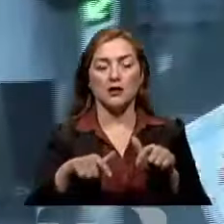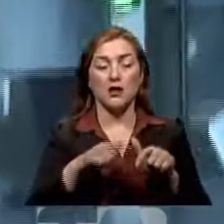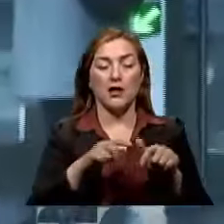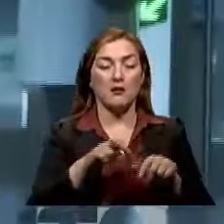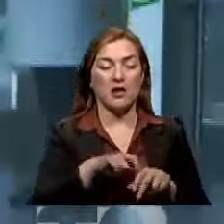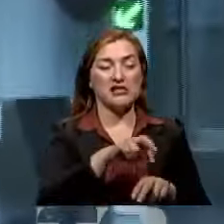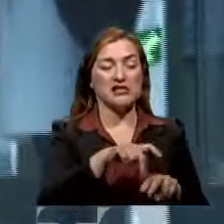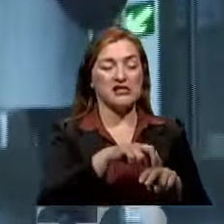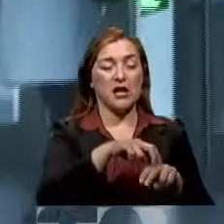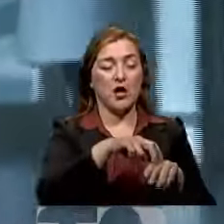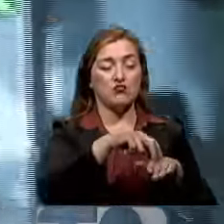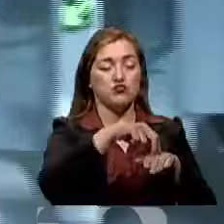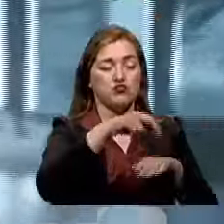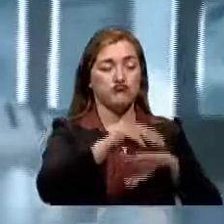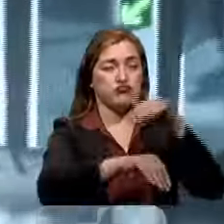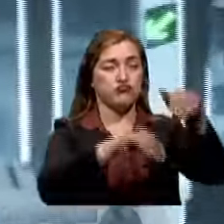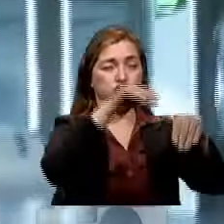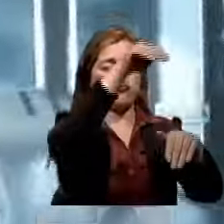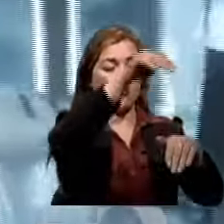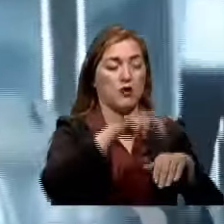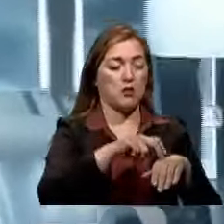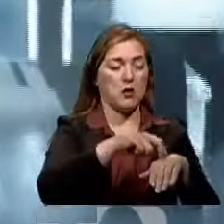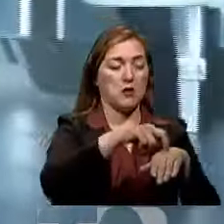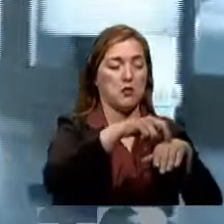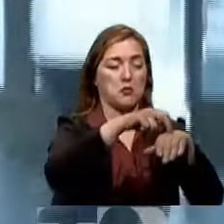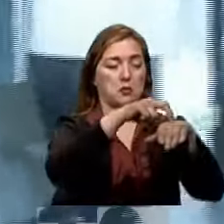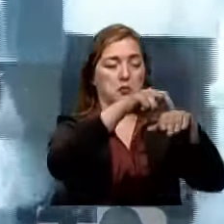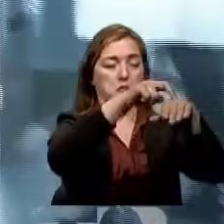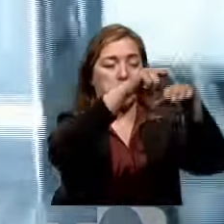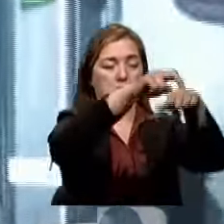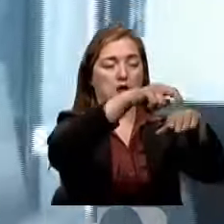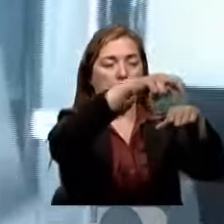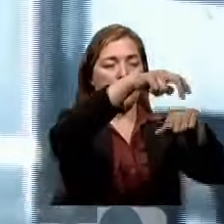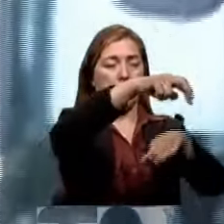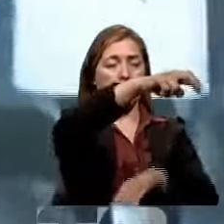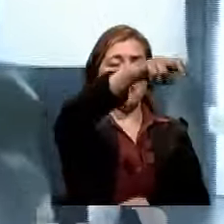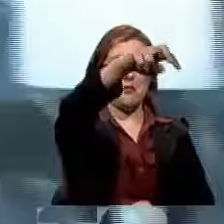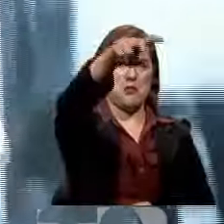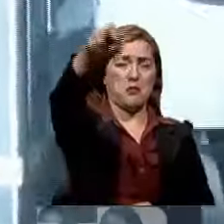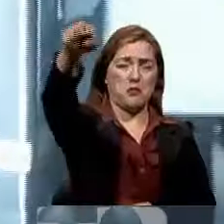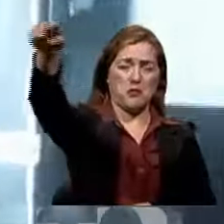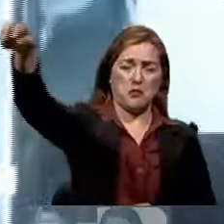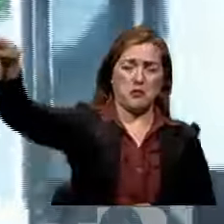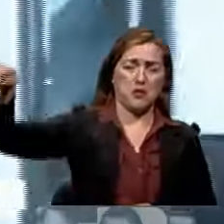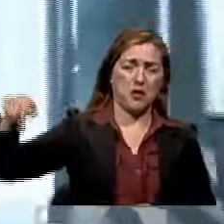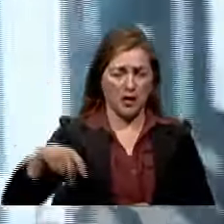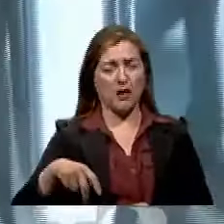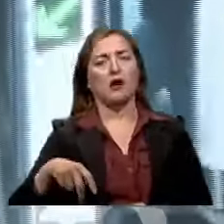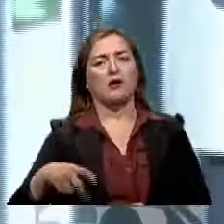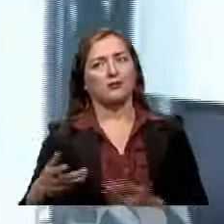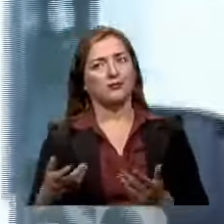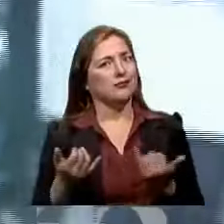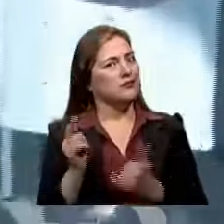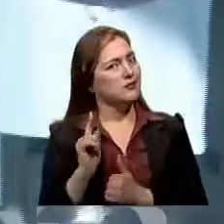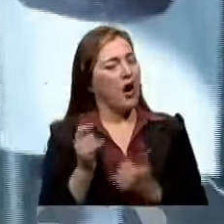eléctricas, llegar hasta la zona de superficie, darse una tremenda vuelta, pero ahora pueden